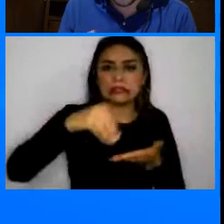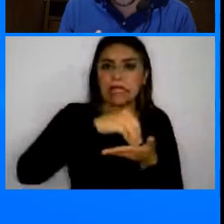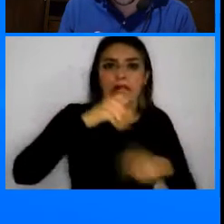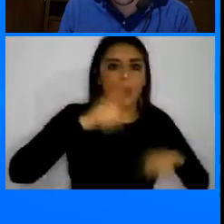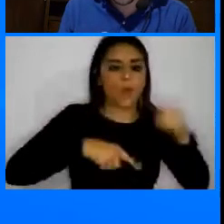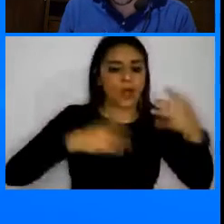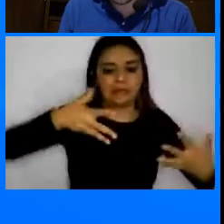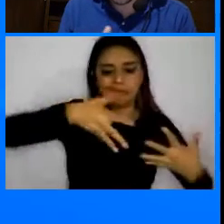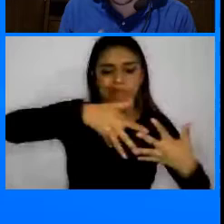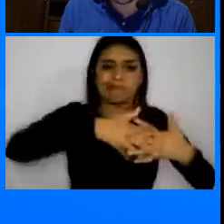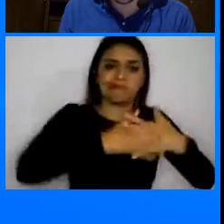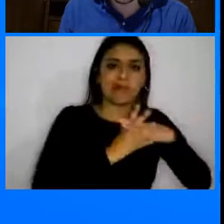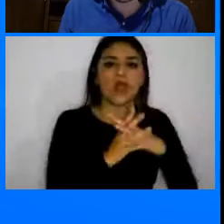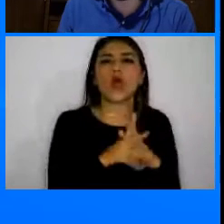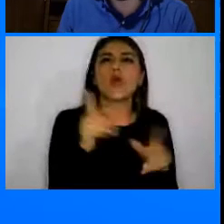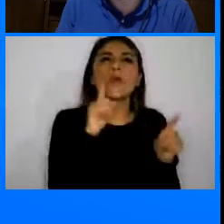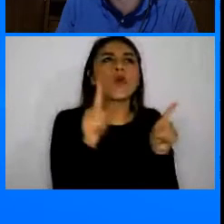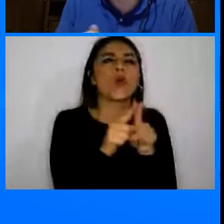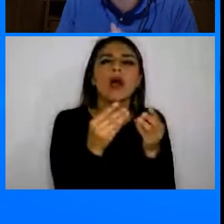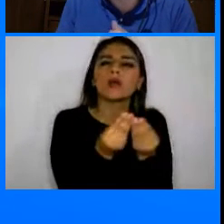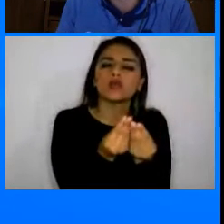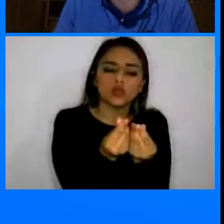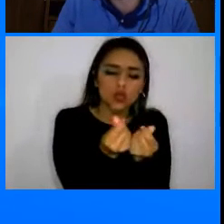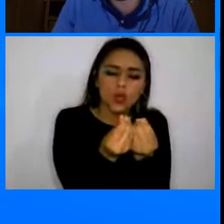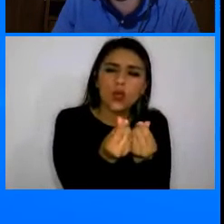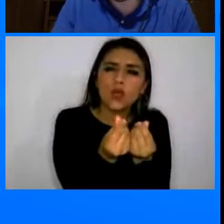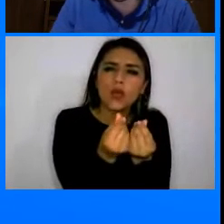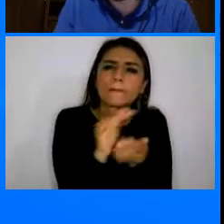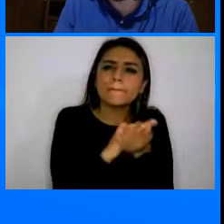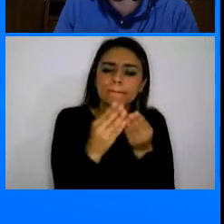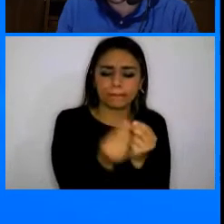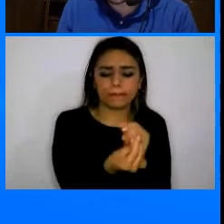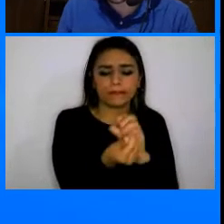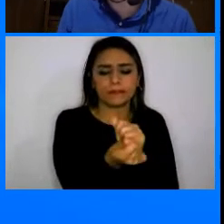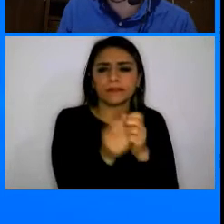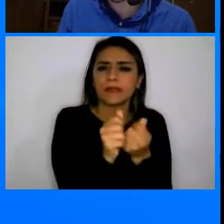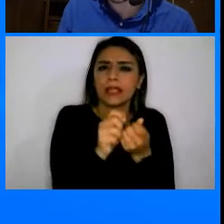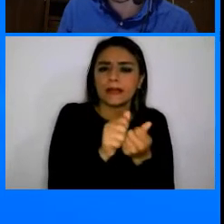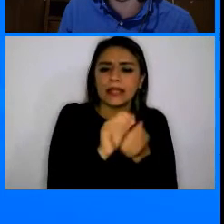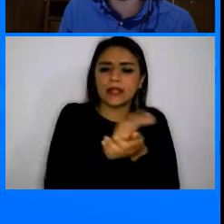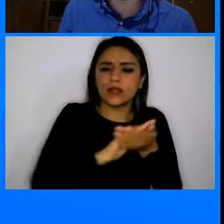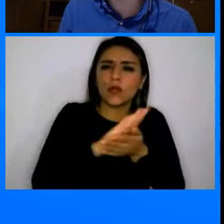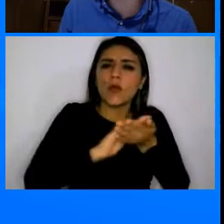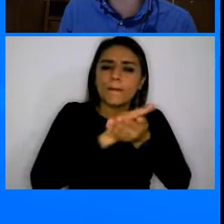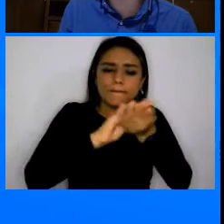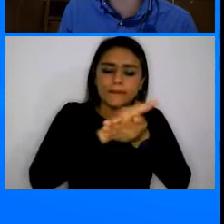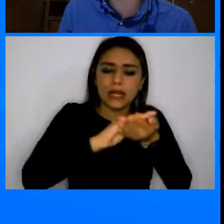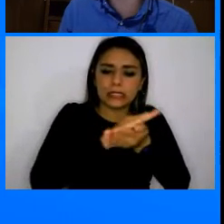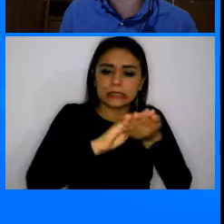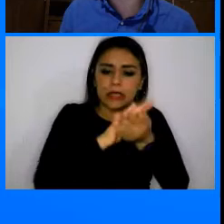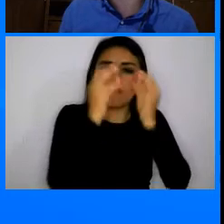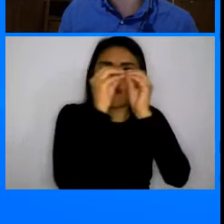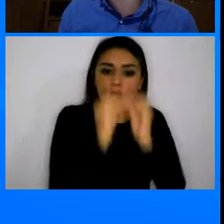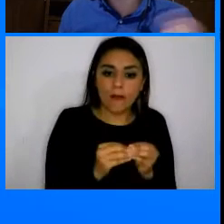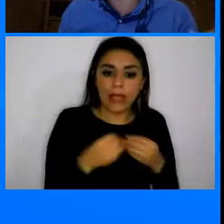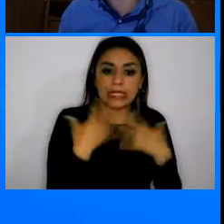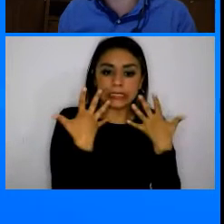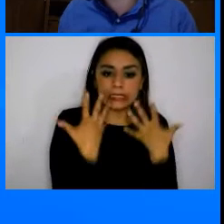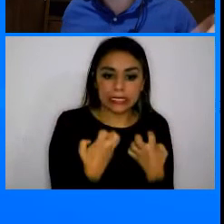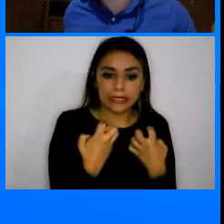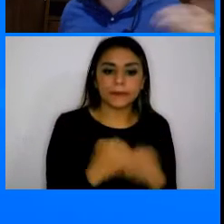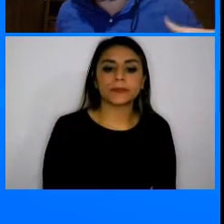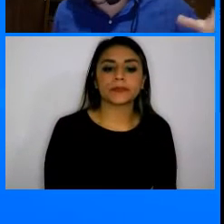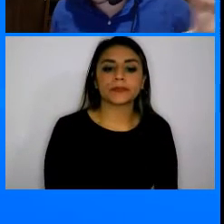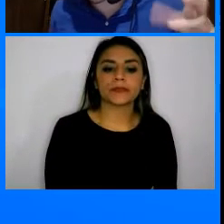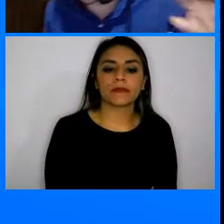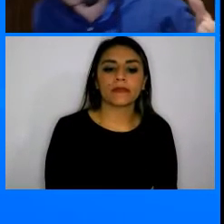tiene esta textura como de plastilina para que podamos hacerla, modelarla de la manera que queramos. La cerámica es